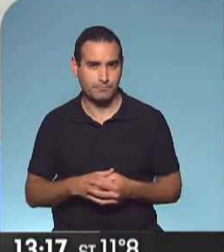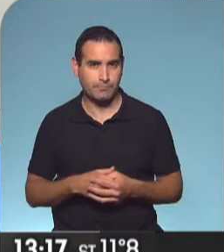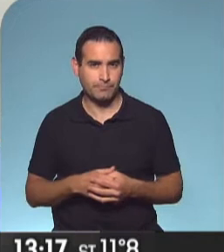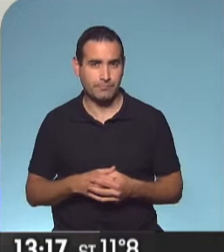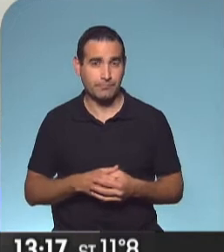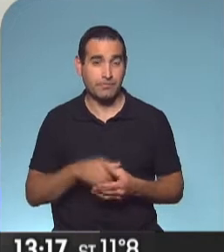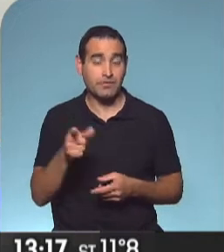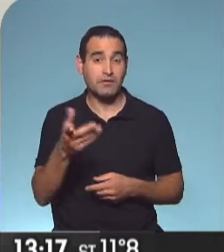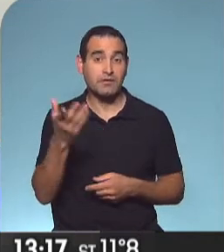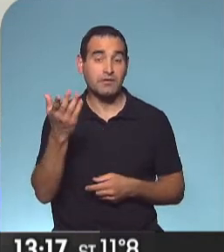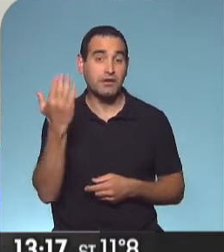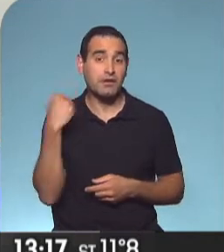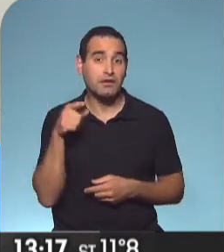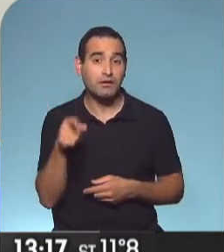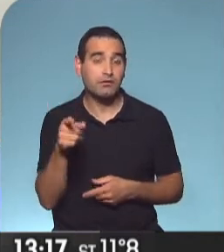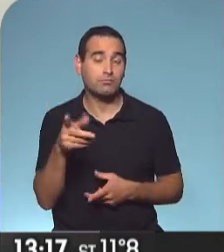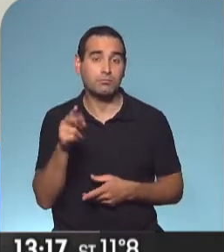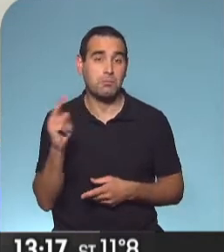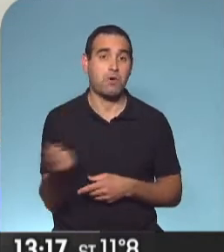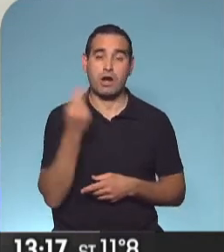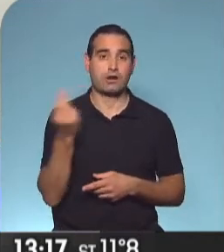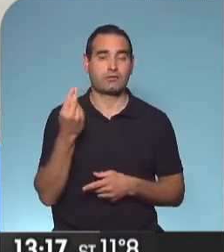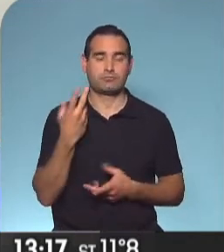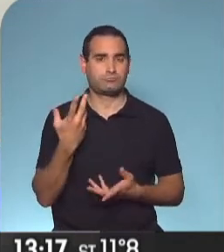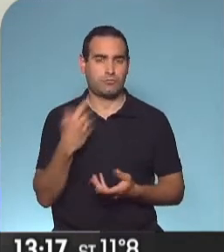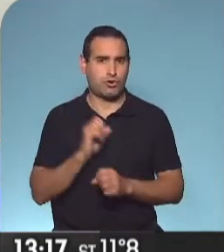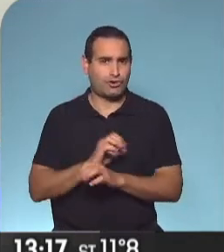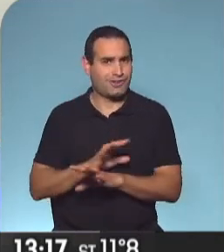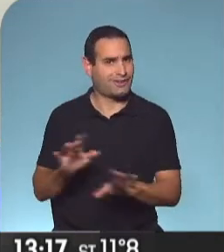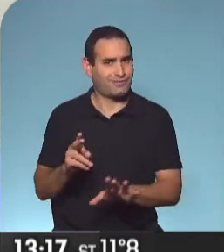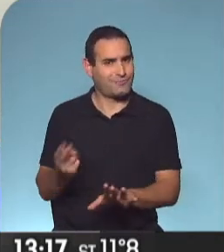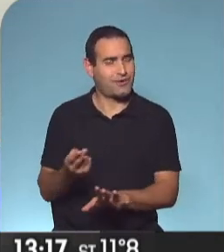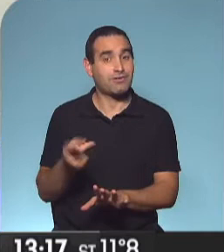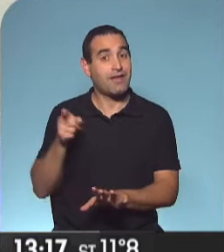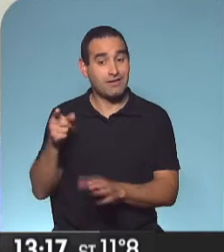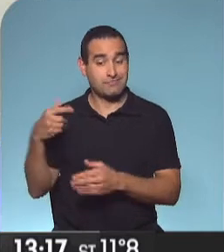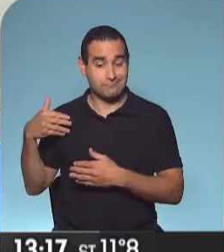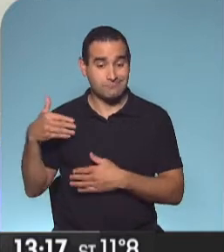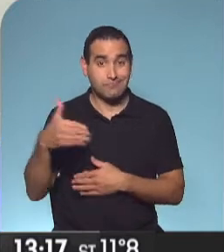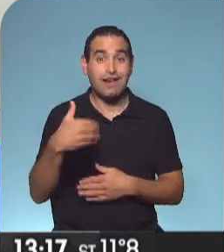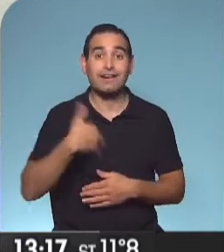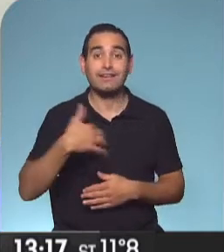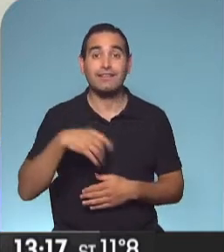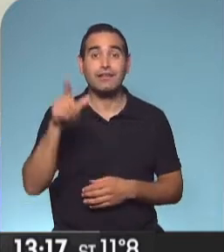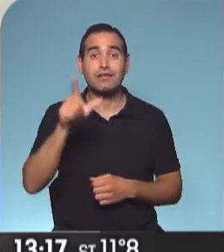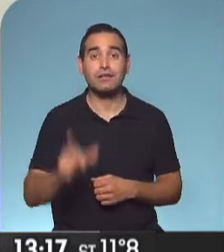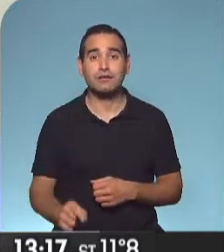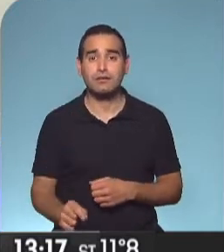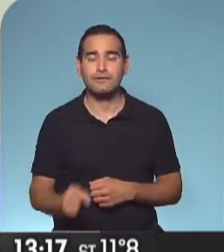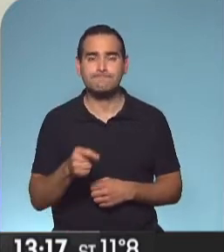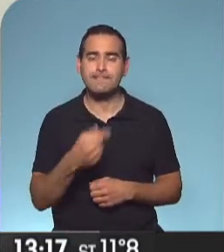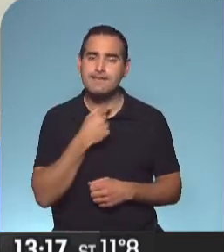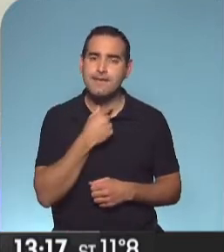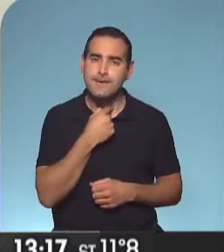había encontrado la muerte de un modo tan trágico. Desde entonces la Argentina está